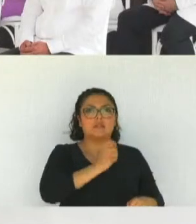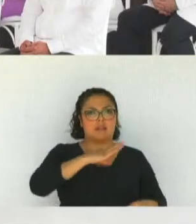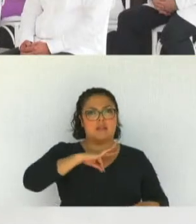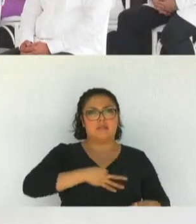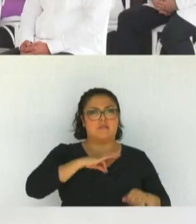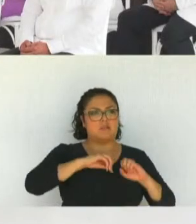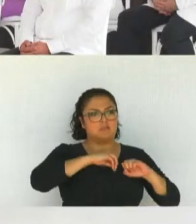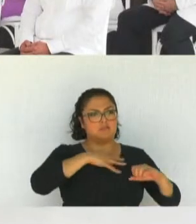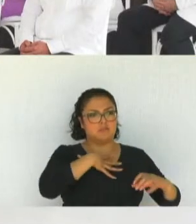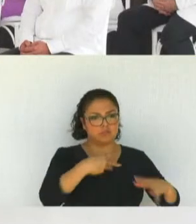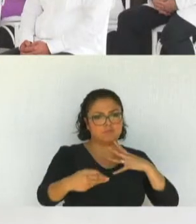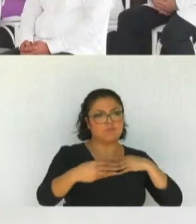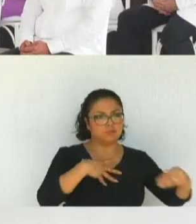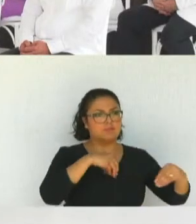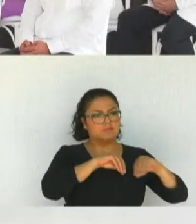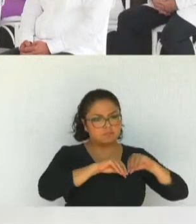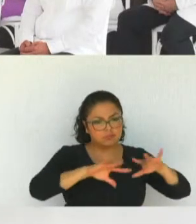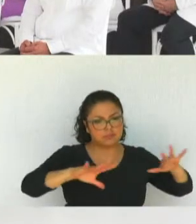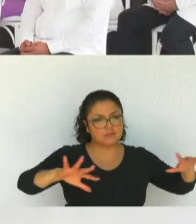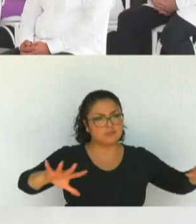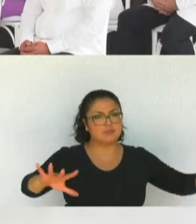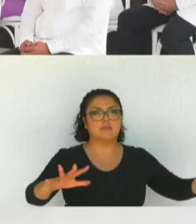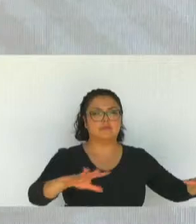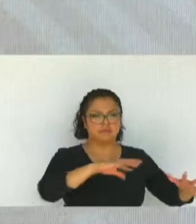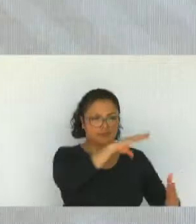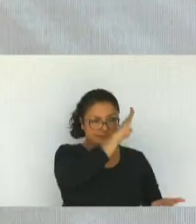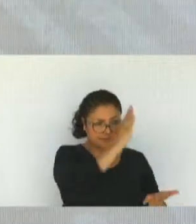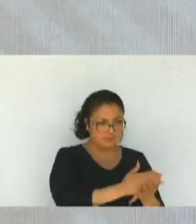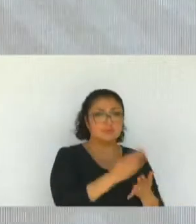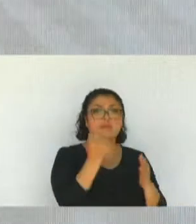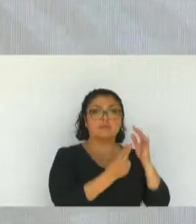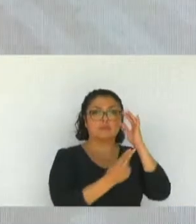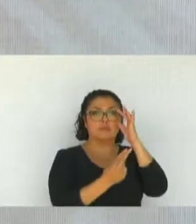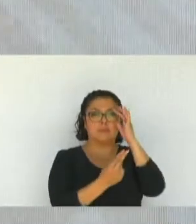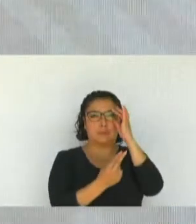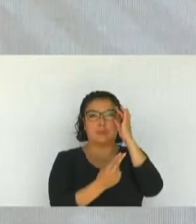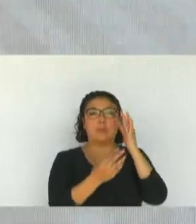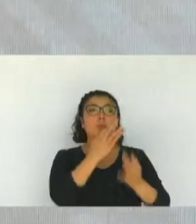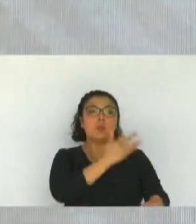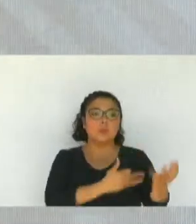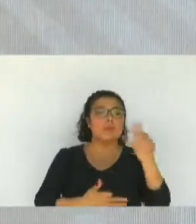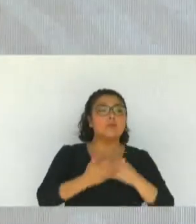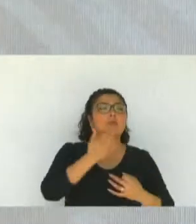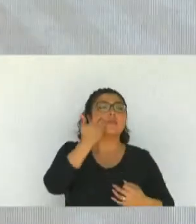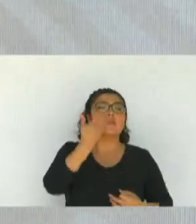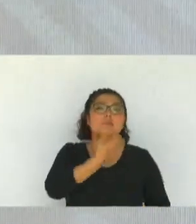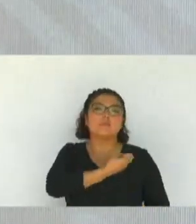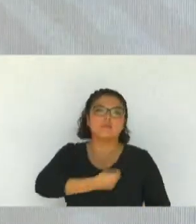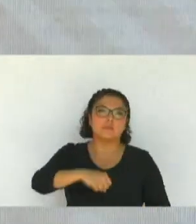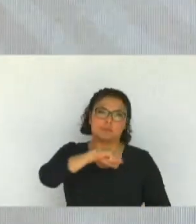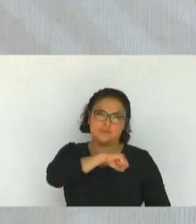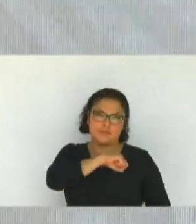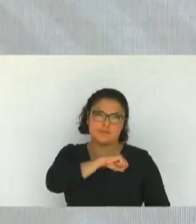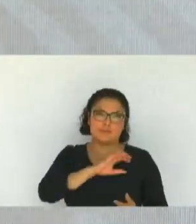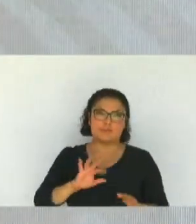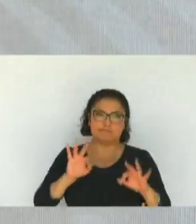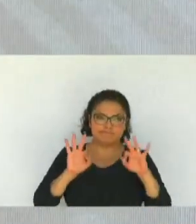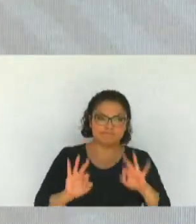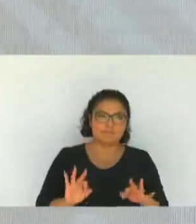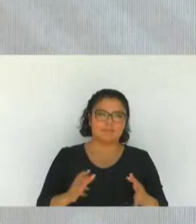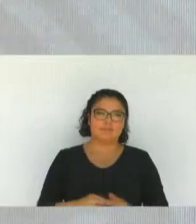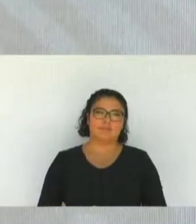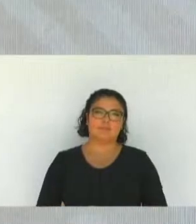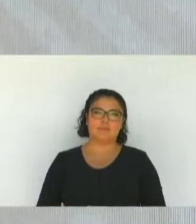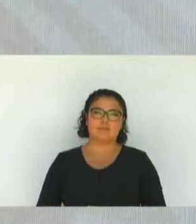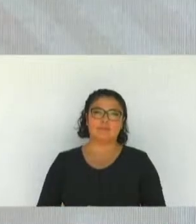que ganemos la salud, porque de eso se trata, de la salud en su conjunto, no solamente de una enfermedad. Y aquí es